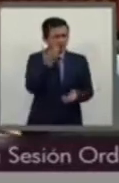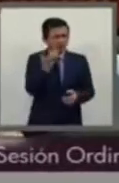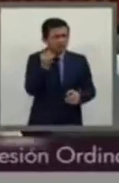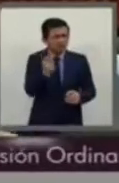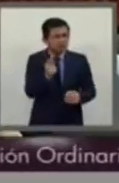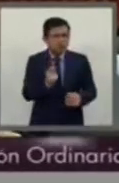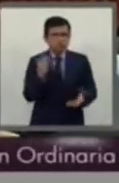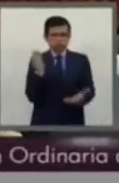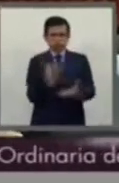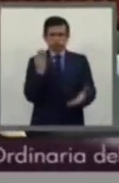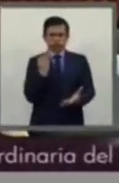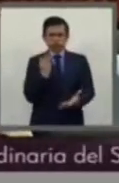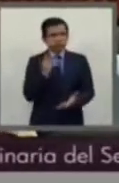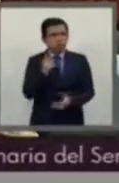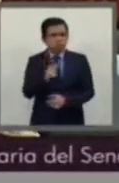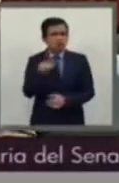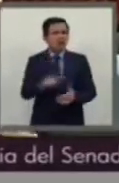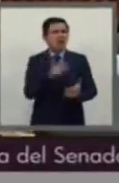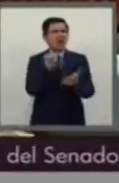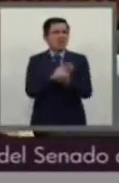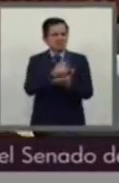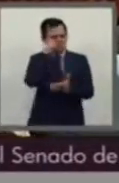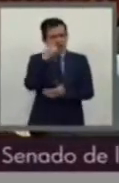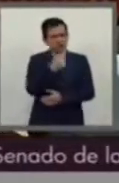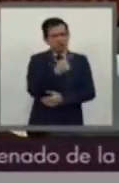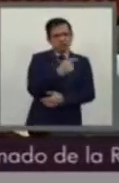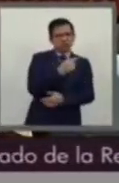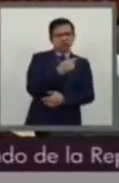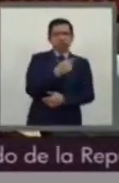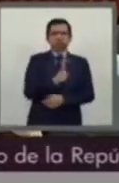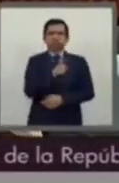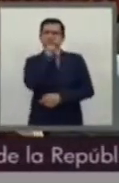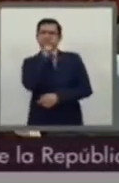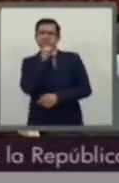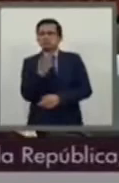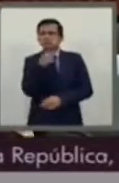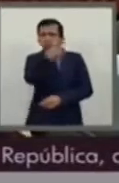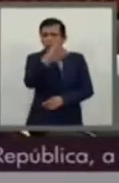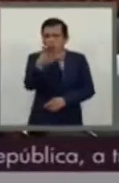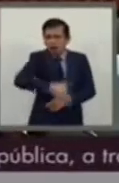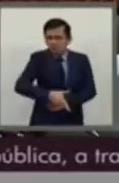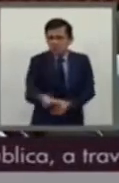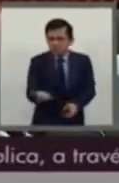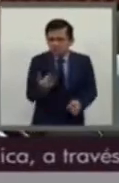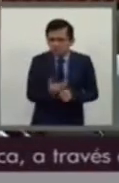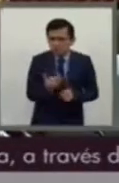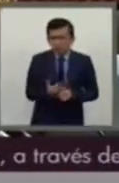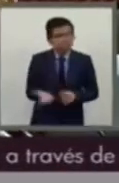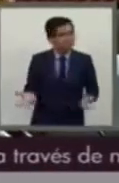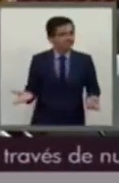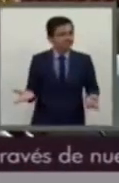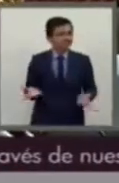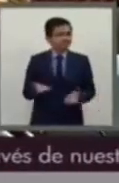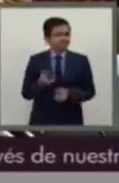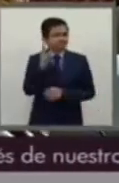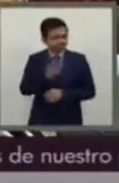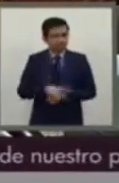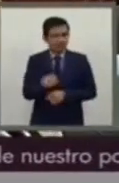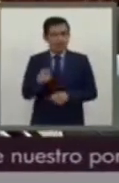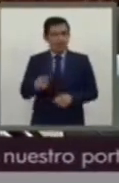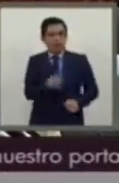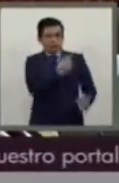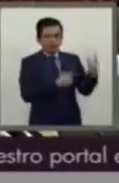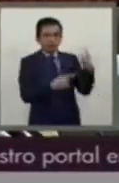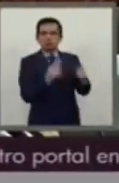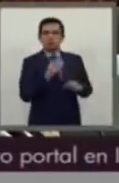mordaza fabricada por no sé quién, pero tú la estás aplicando. La denuncia para aquellos que están